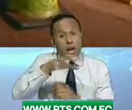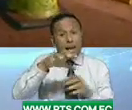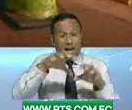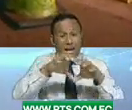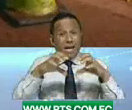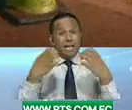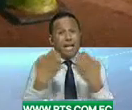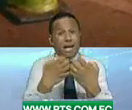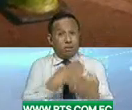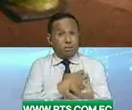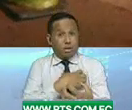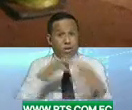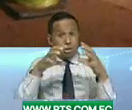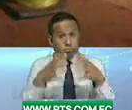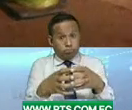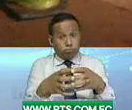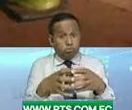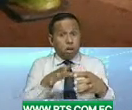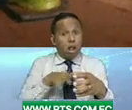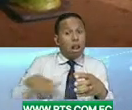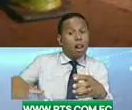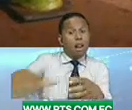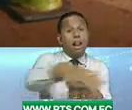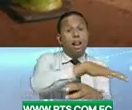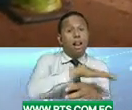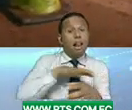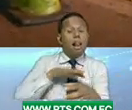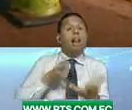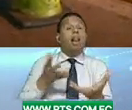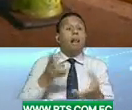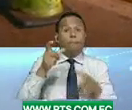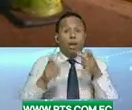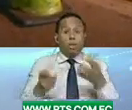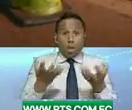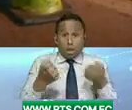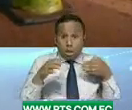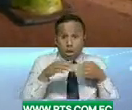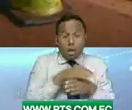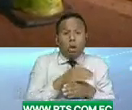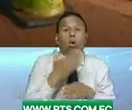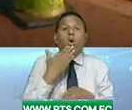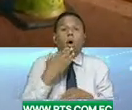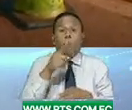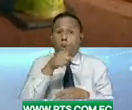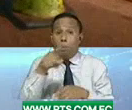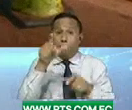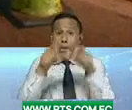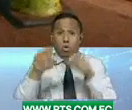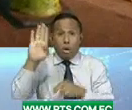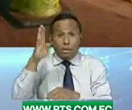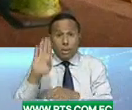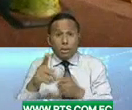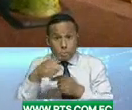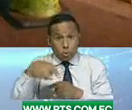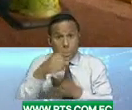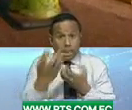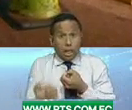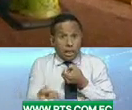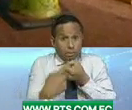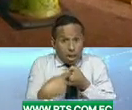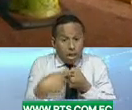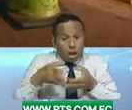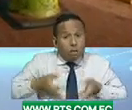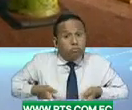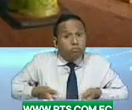cerrado. Las personas que quieren venir, especialmente los brasileños que nos están viendo desde los hoteles, ustedes pueden venir hasta esta avenida.